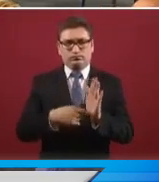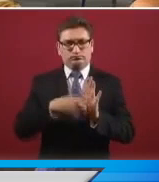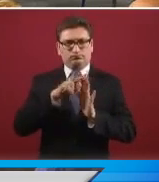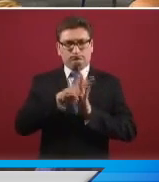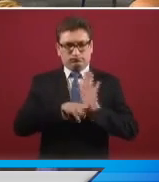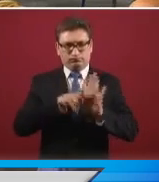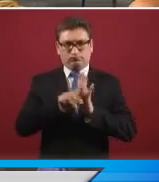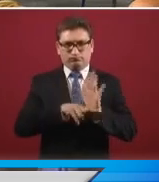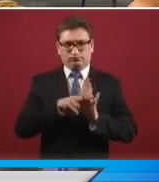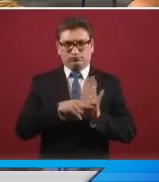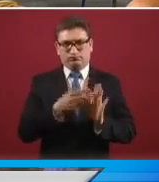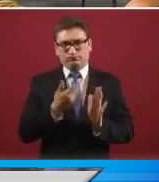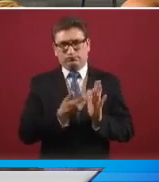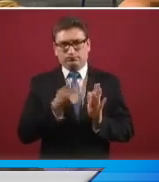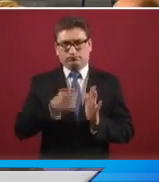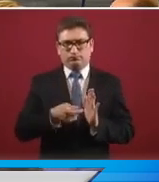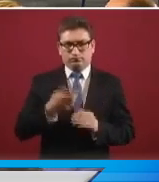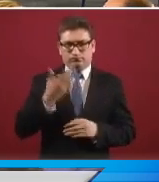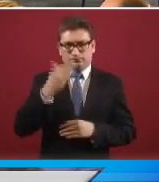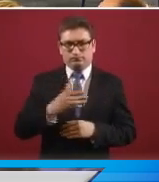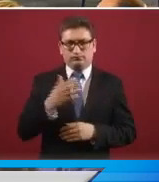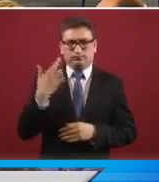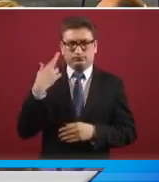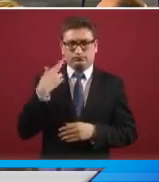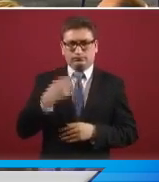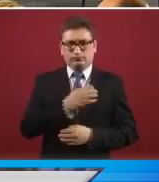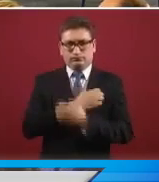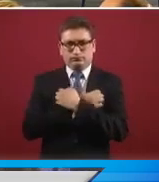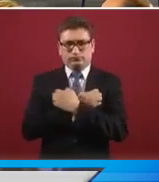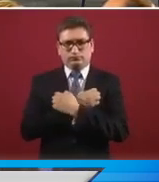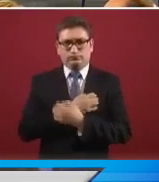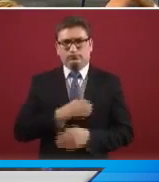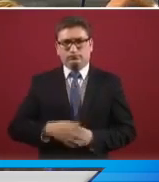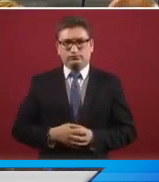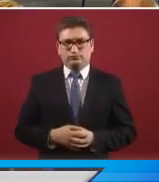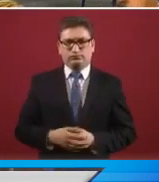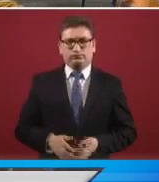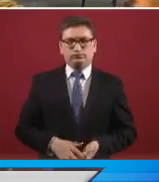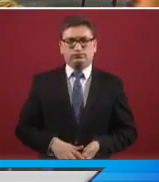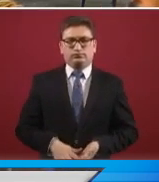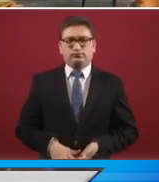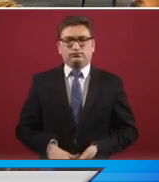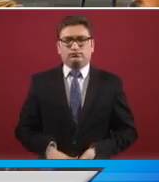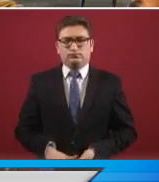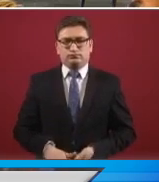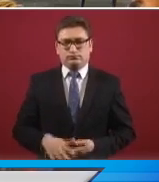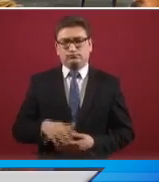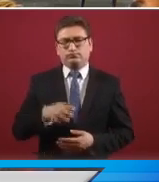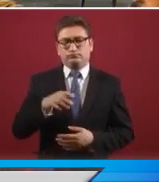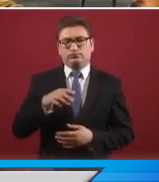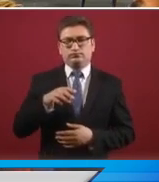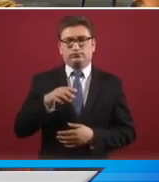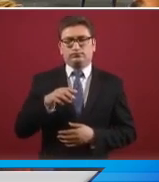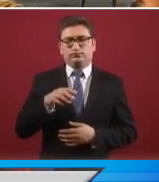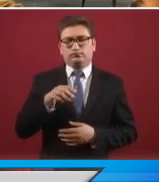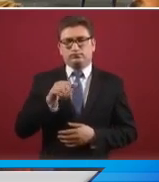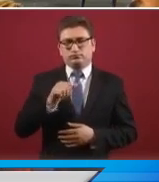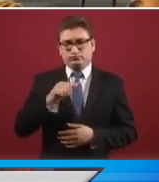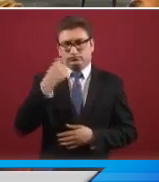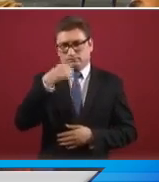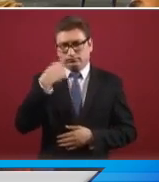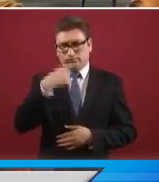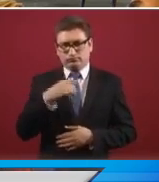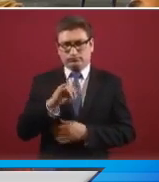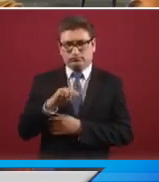Comisión de Investigación del gobierno anterior. Se trabaja en subsanar las comisiones que dieron como respuesta a la mal llamada verdad histórica. Se han